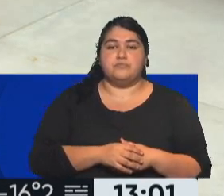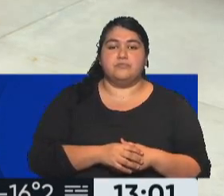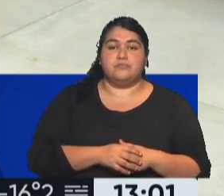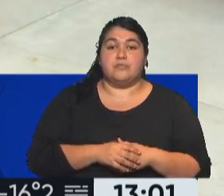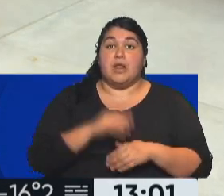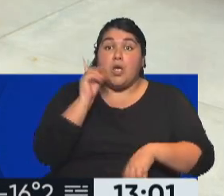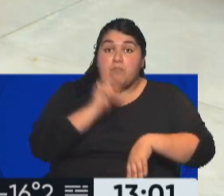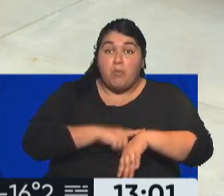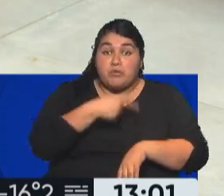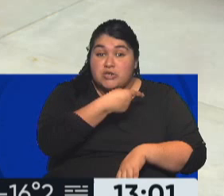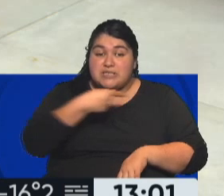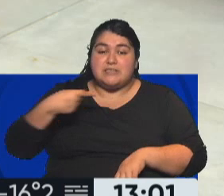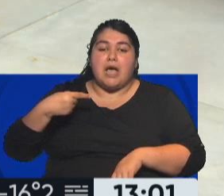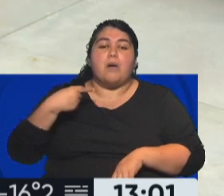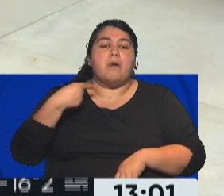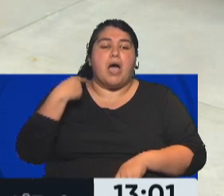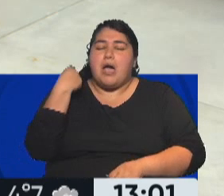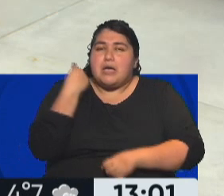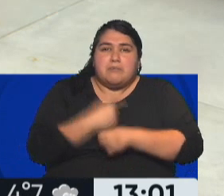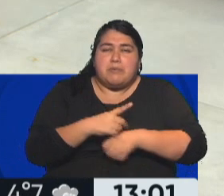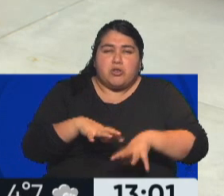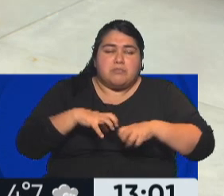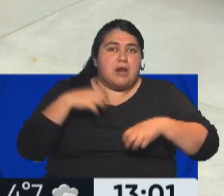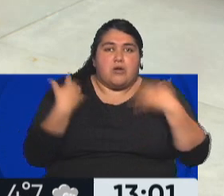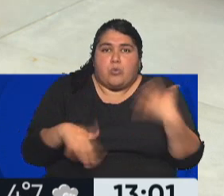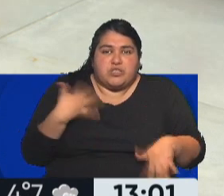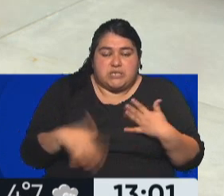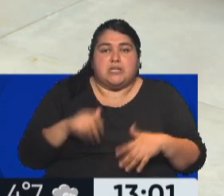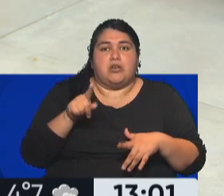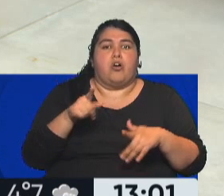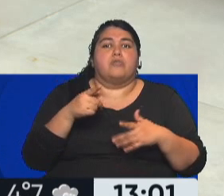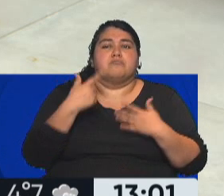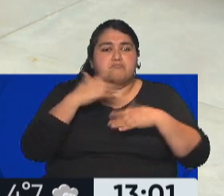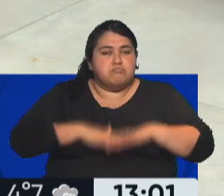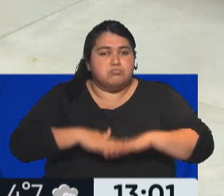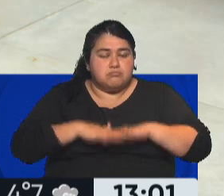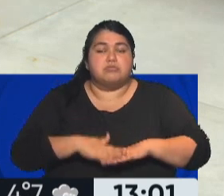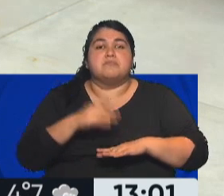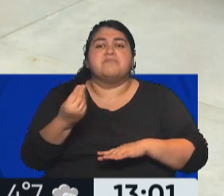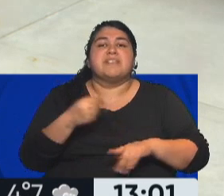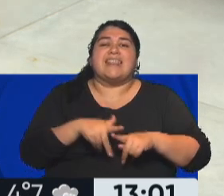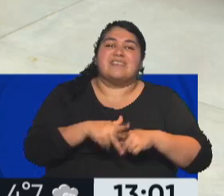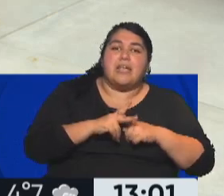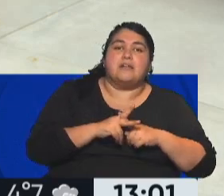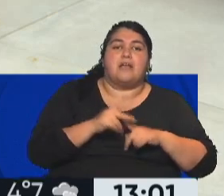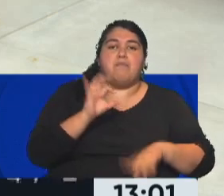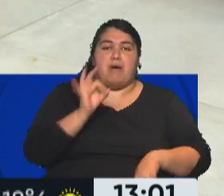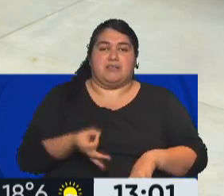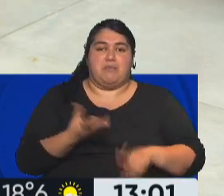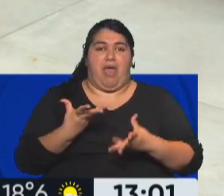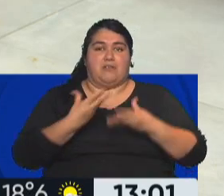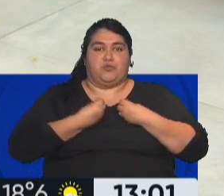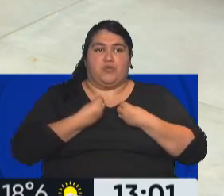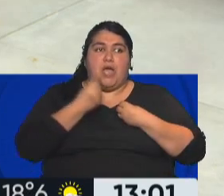durante la semana de los primeros auxilios es importante concientizar acerca de la importancia que tiene saber estas técnicas para ayudar en una